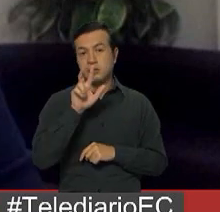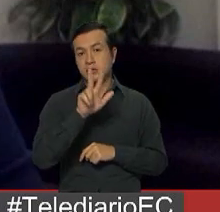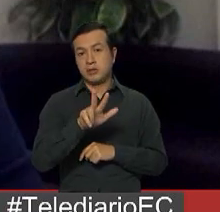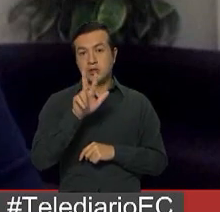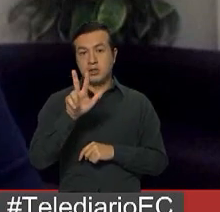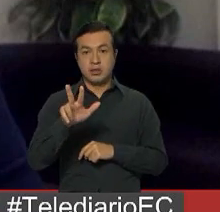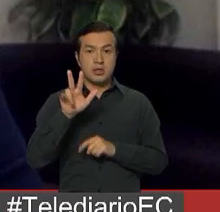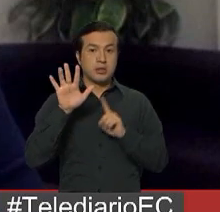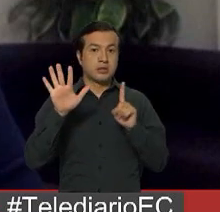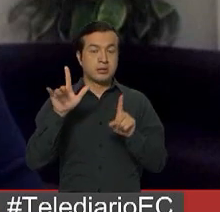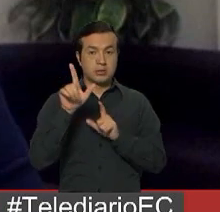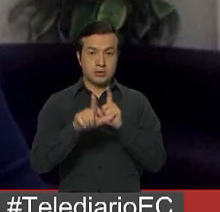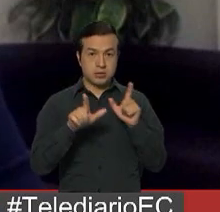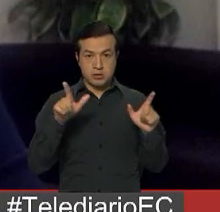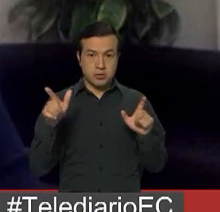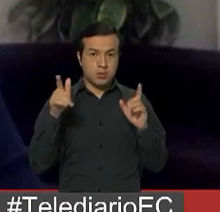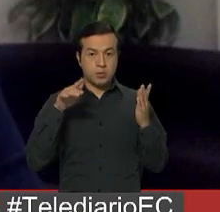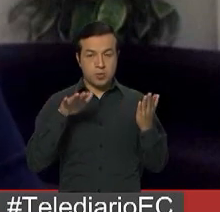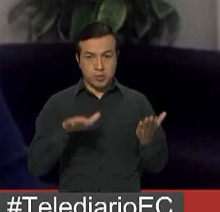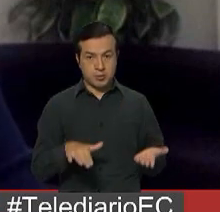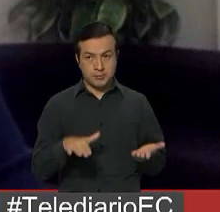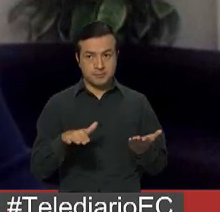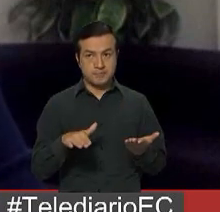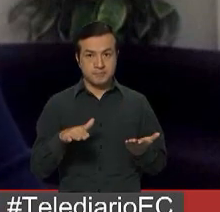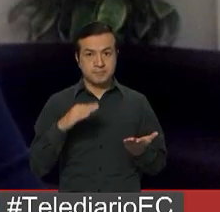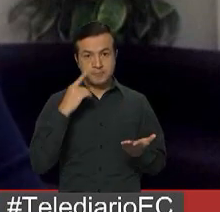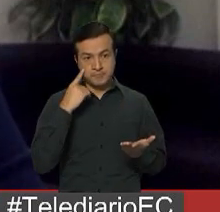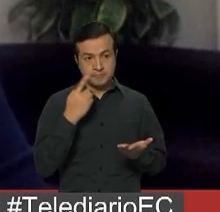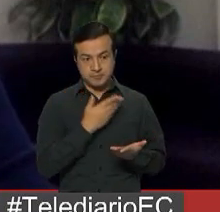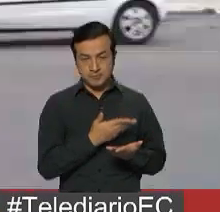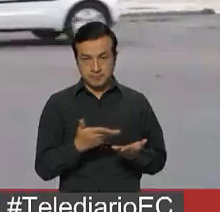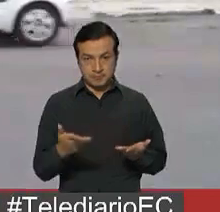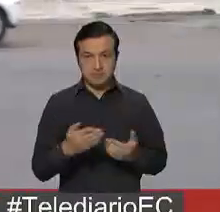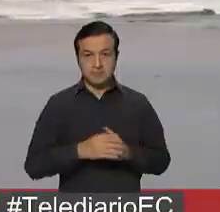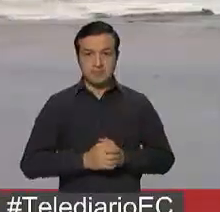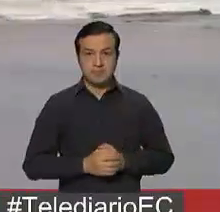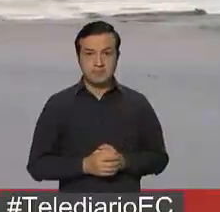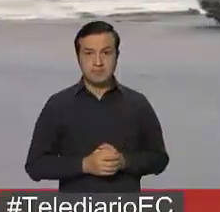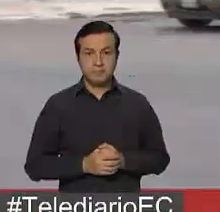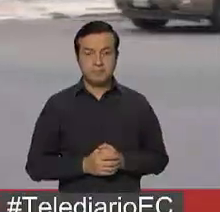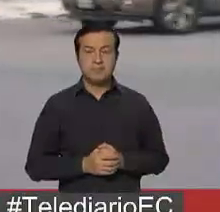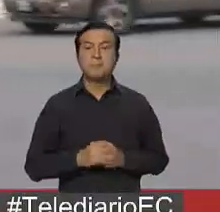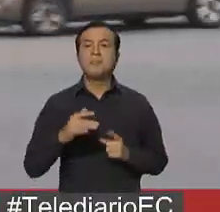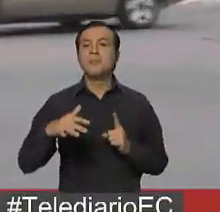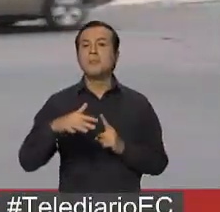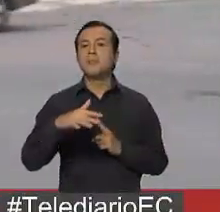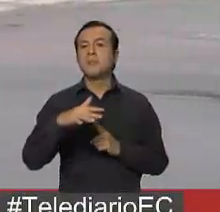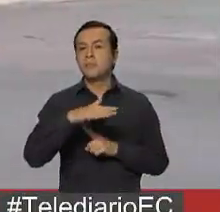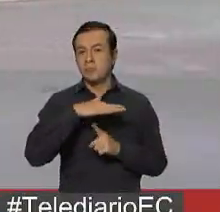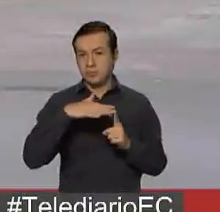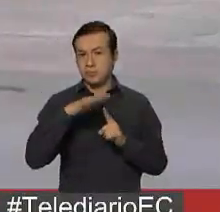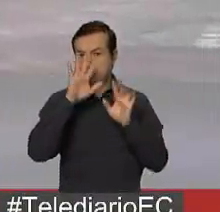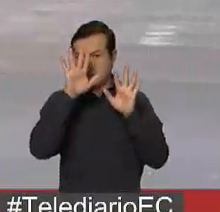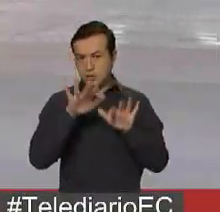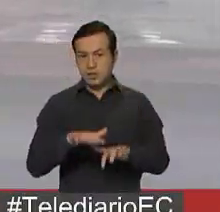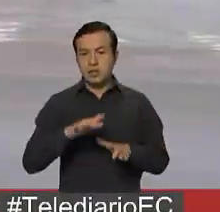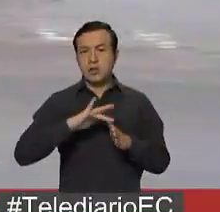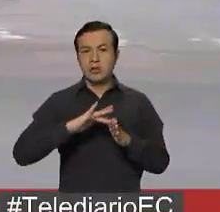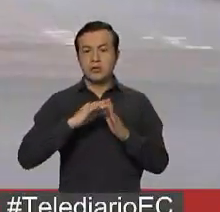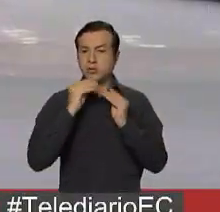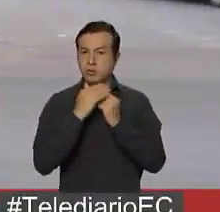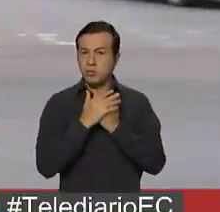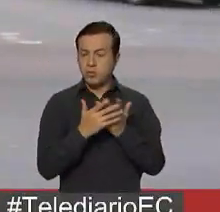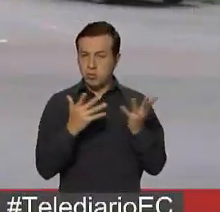336 casos de fallecidos probables por comida en ese contexto la secretaria del servicio nacional de gestión de